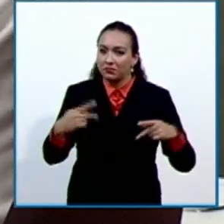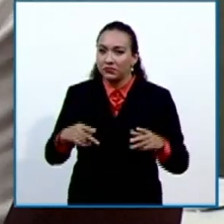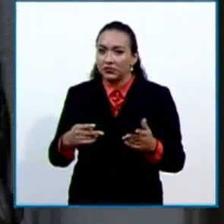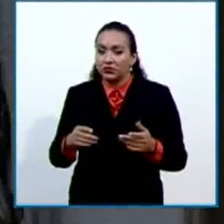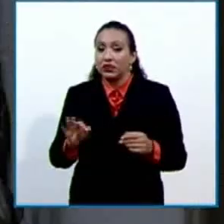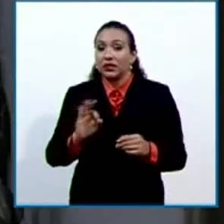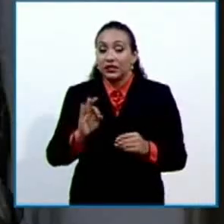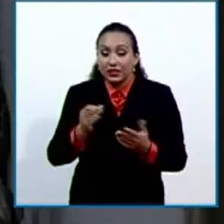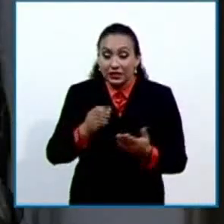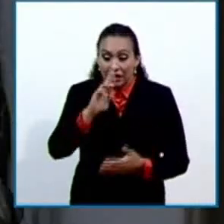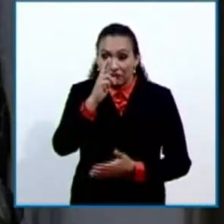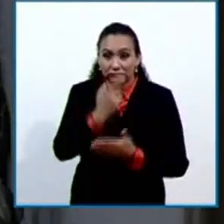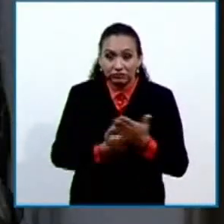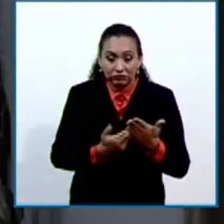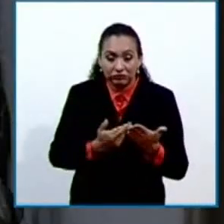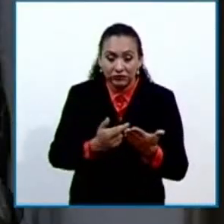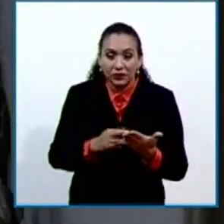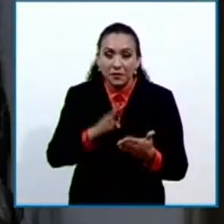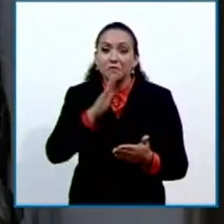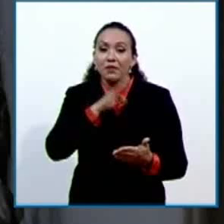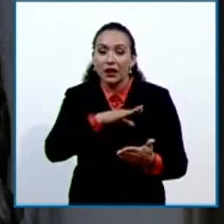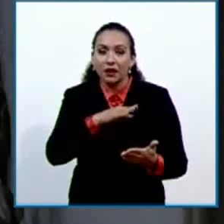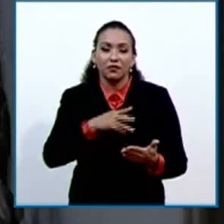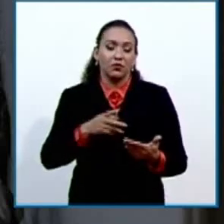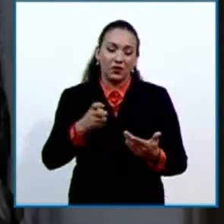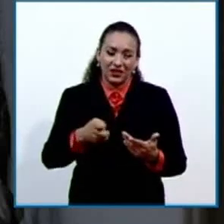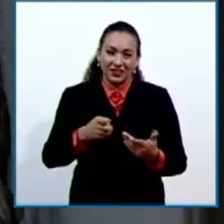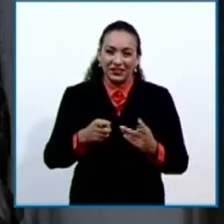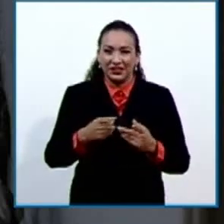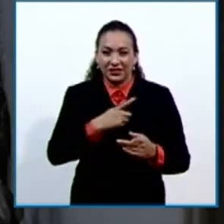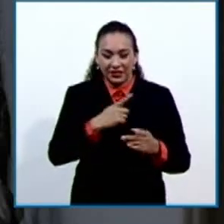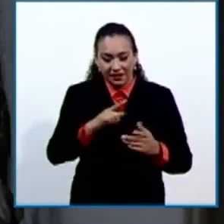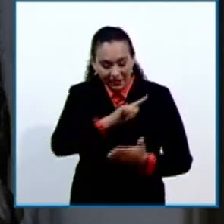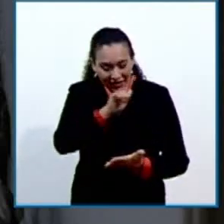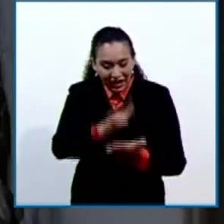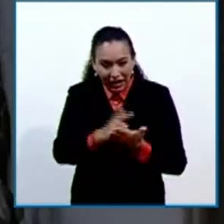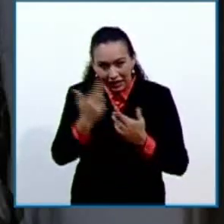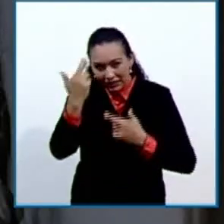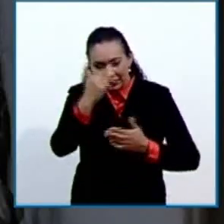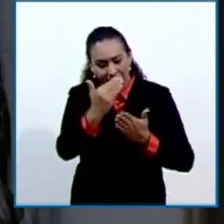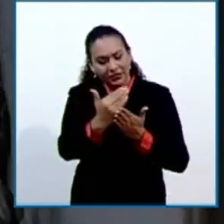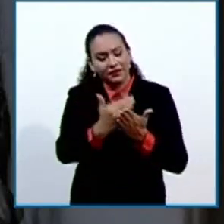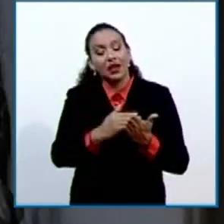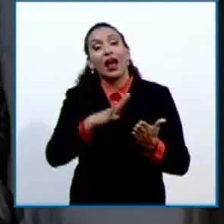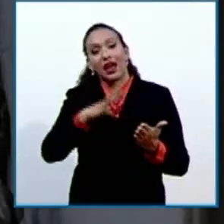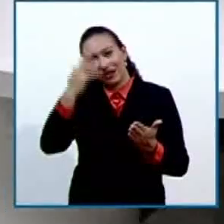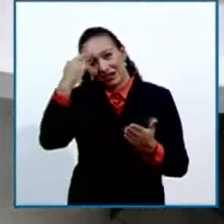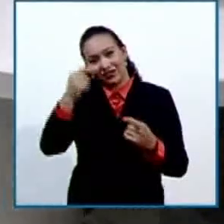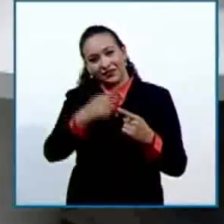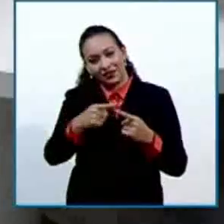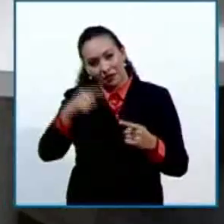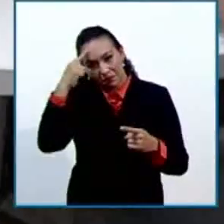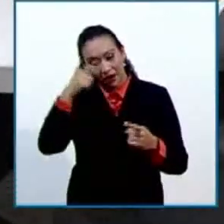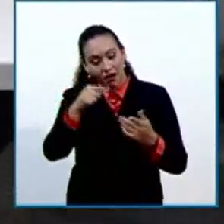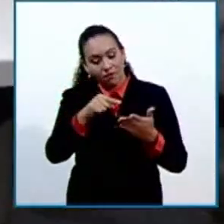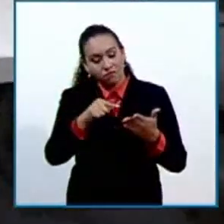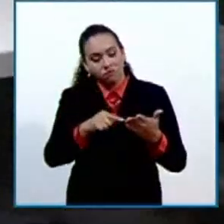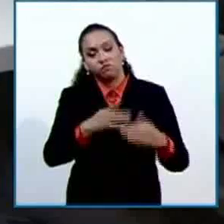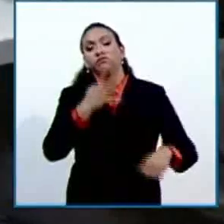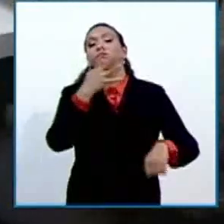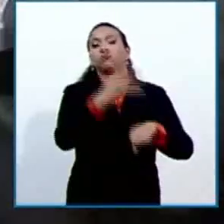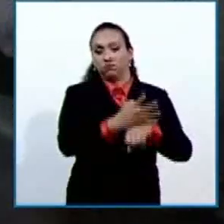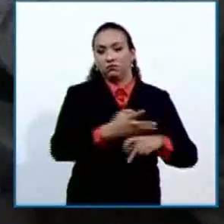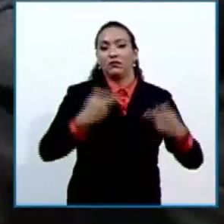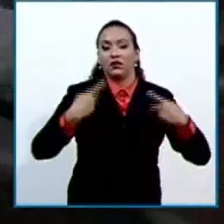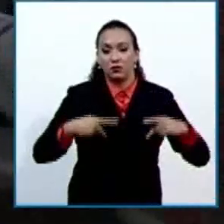una sanción administrativa desproporcionada. Además, la ley prevé una serie de factores para imponer la sanción, motivo por